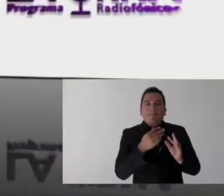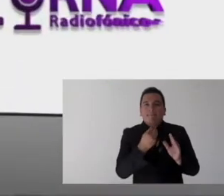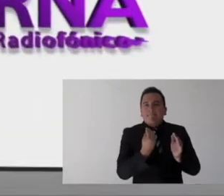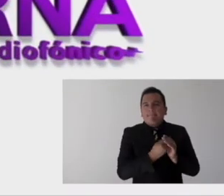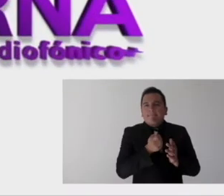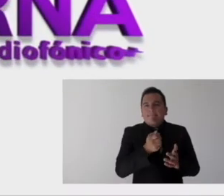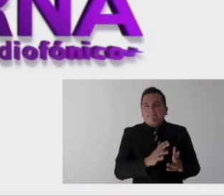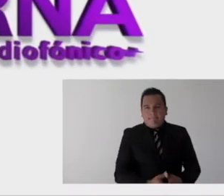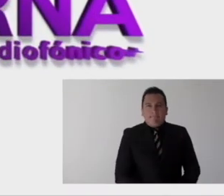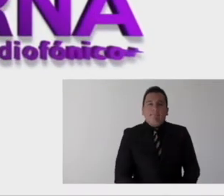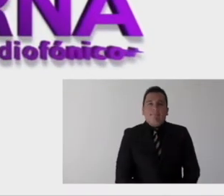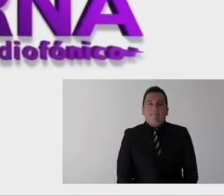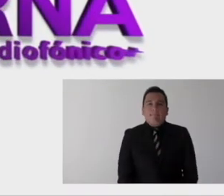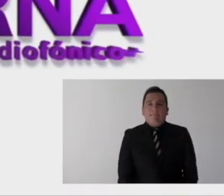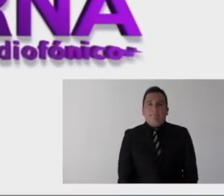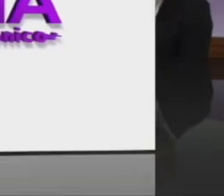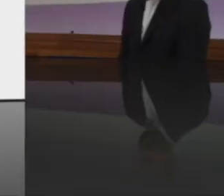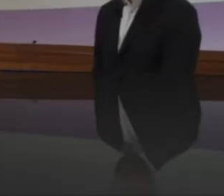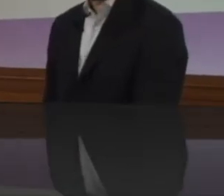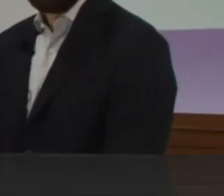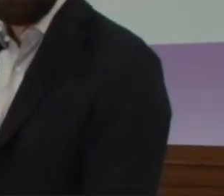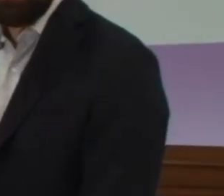interesante. Vamos. La Urna.